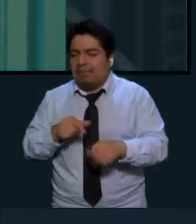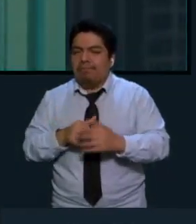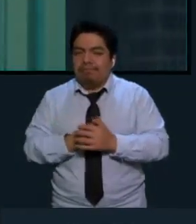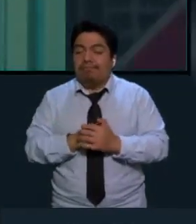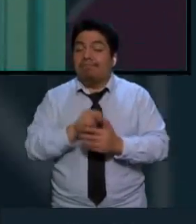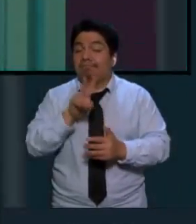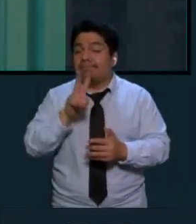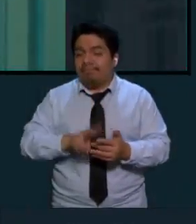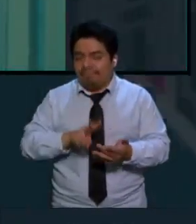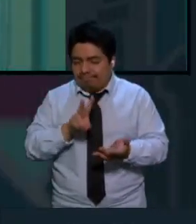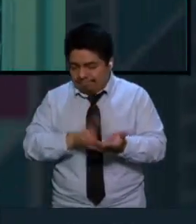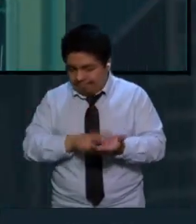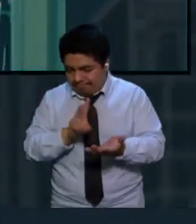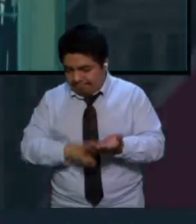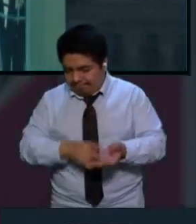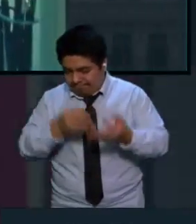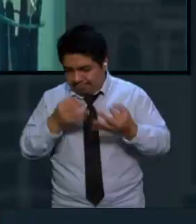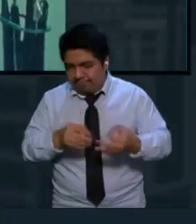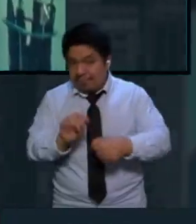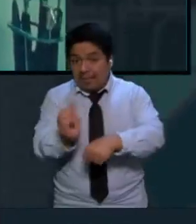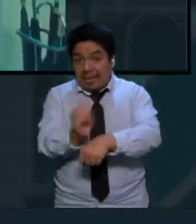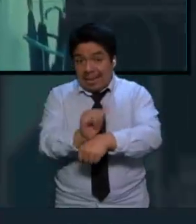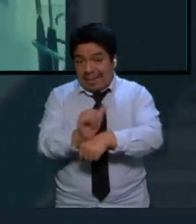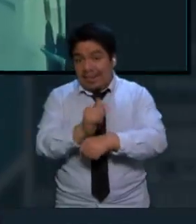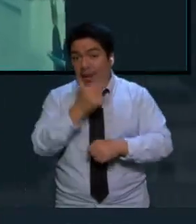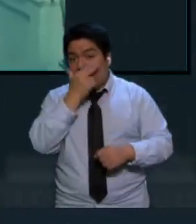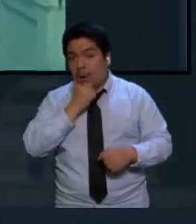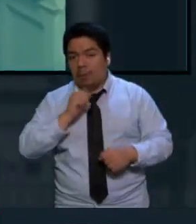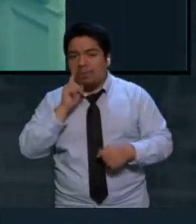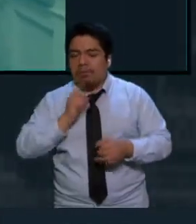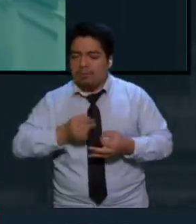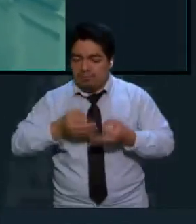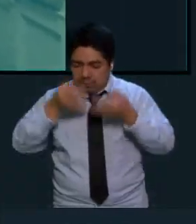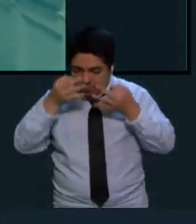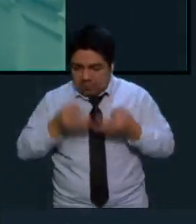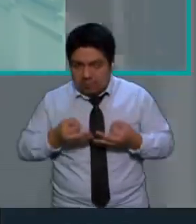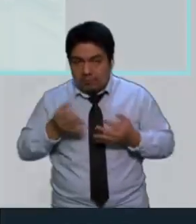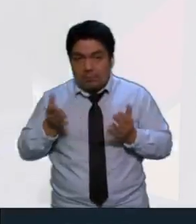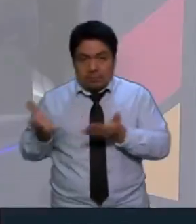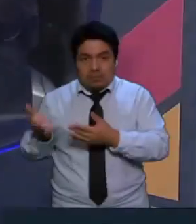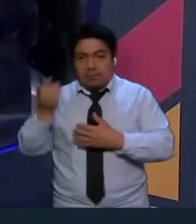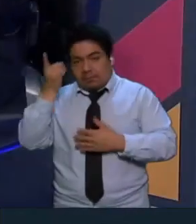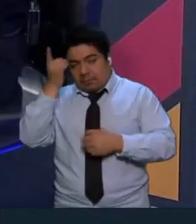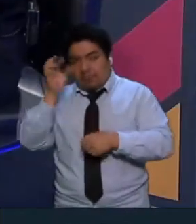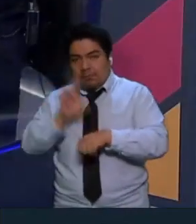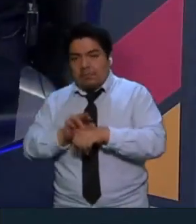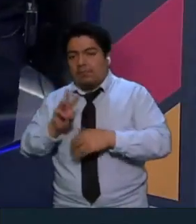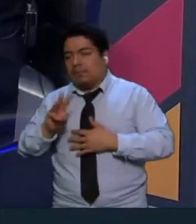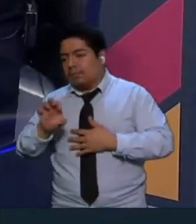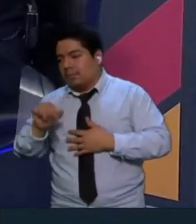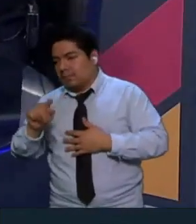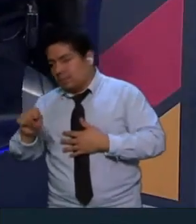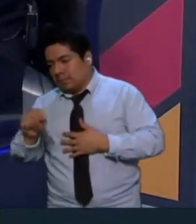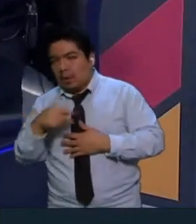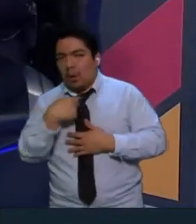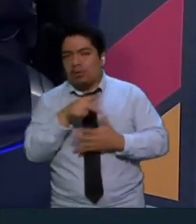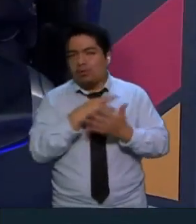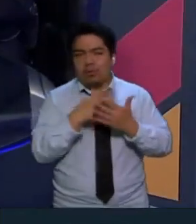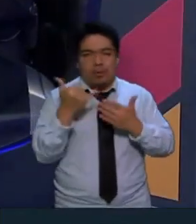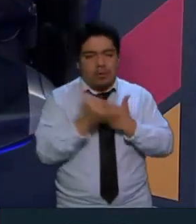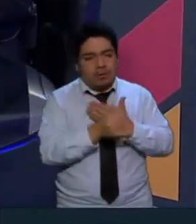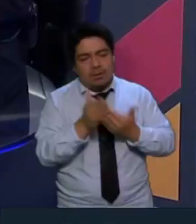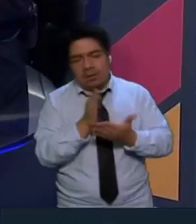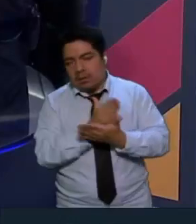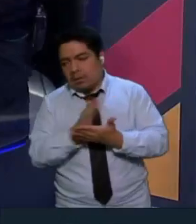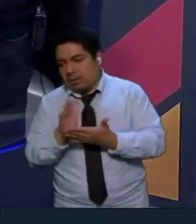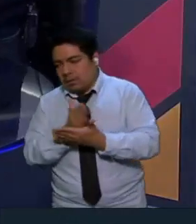verdad, vale mucho la pena. Y que son actorazos también. Todos. Cuando están bajo la dirección de Wes Anderson o también en sus proyectos aparte, hablando